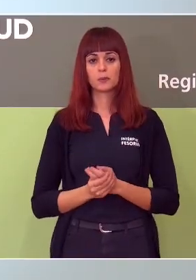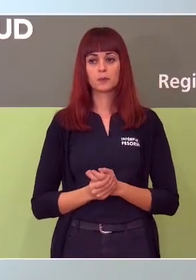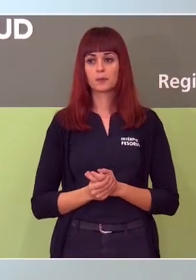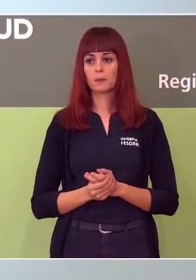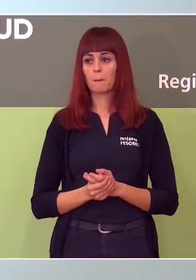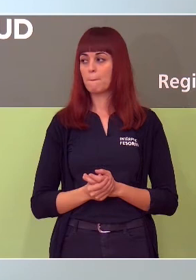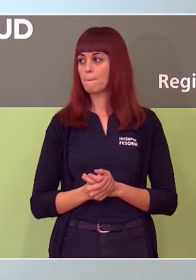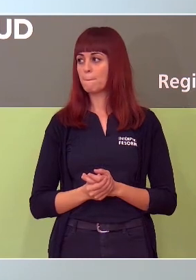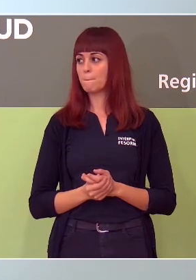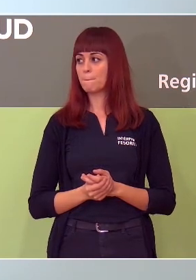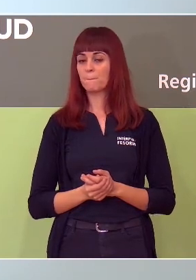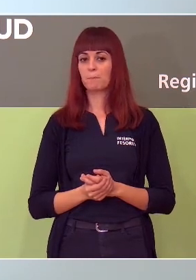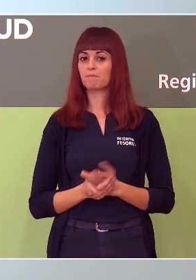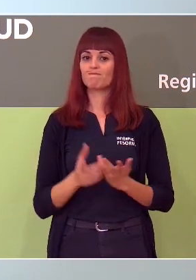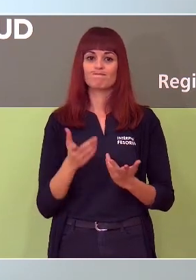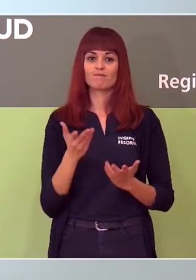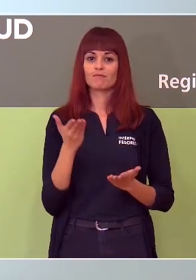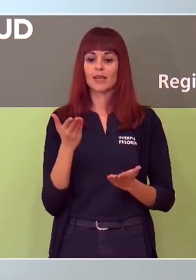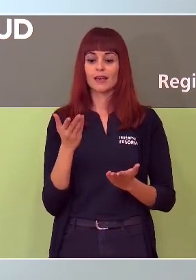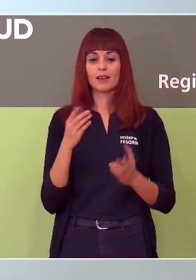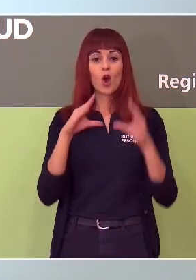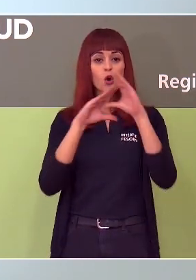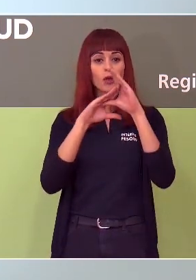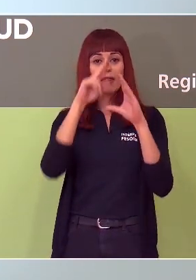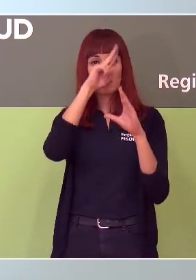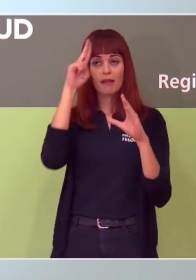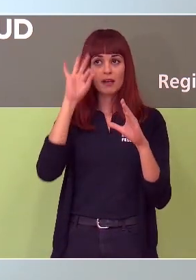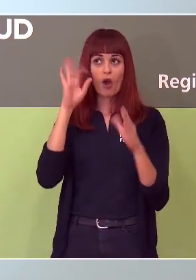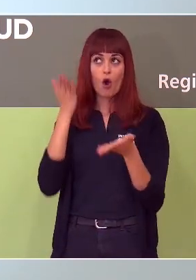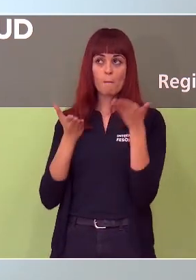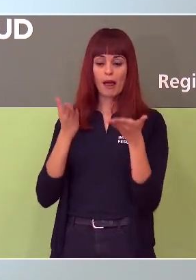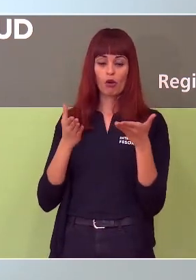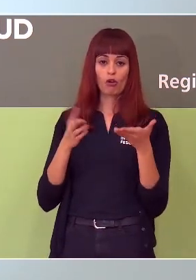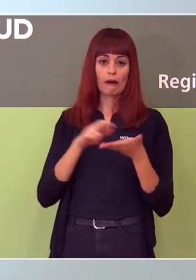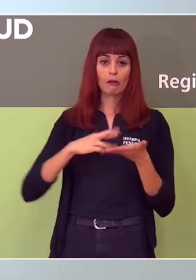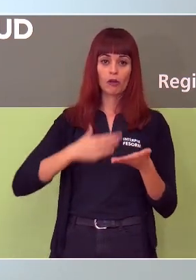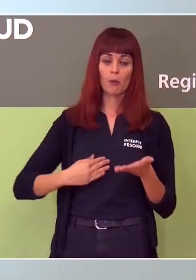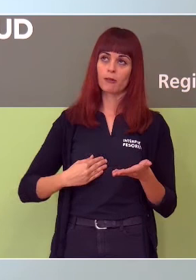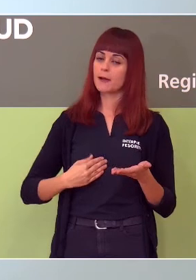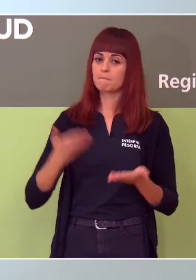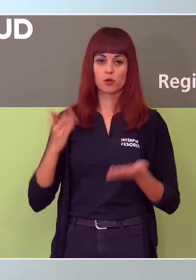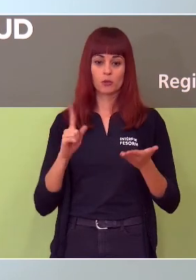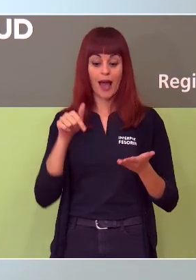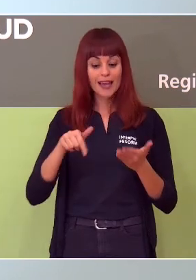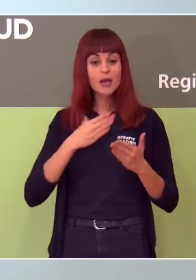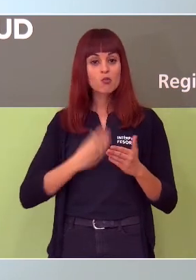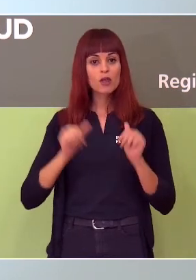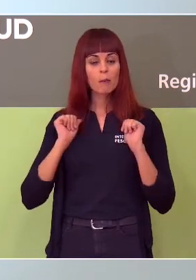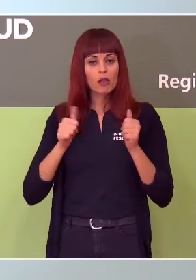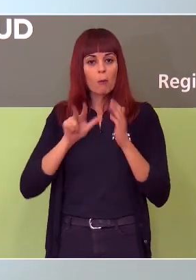Es que no es comparable lo que pasó en Madrid y en otras comunidades a lo que pasó en Murcia. En Murcia, aparte de empezar más tarde, a partir